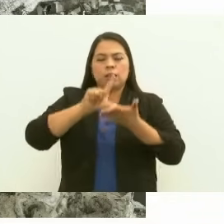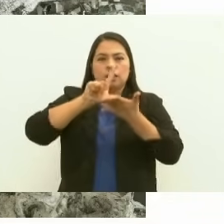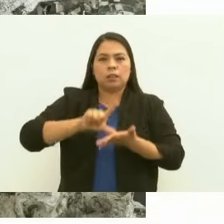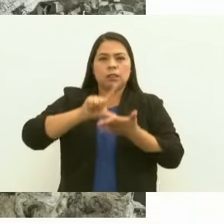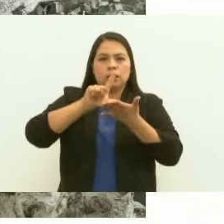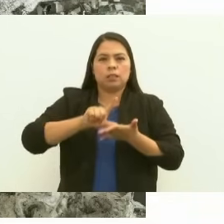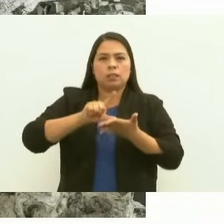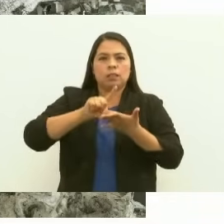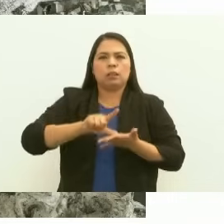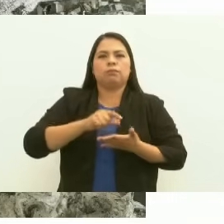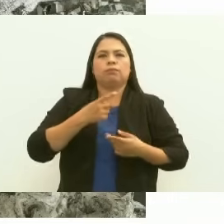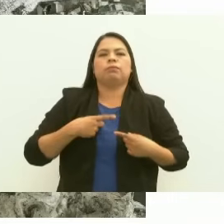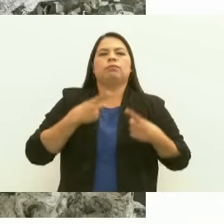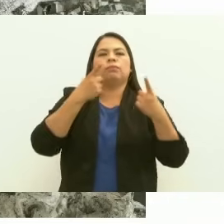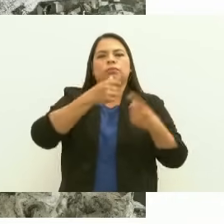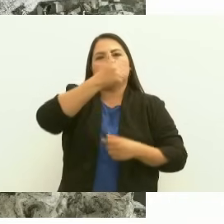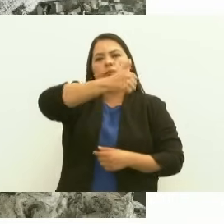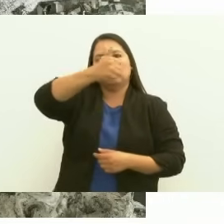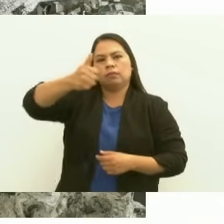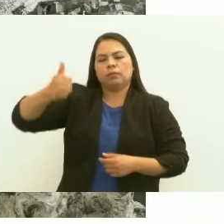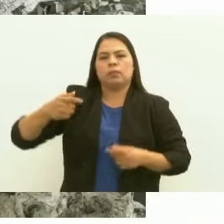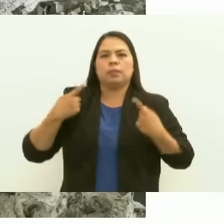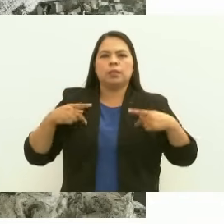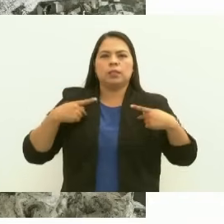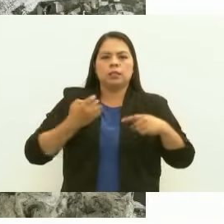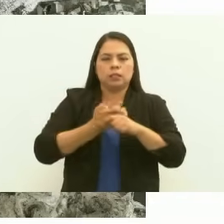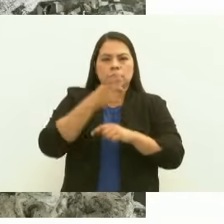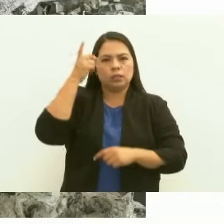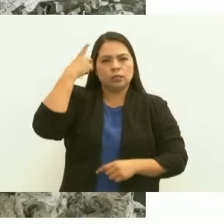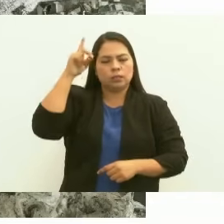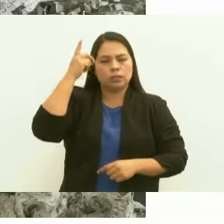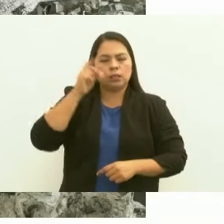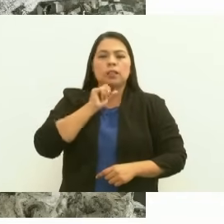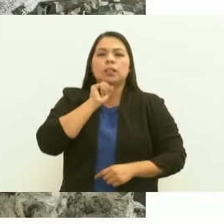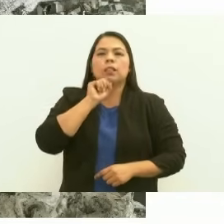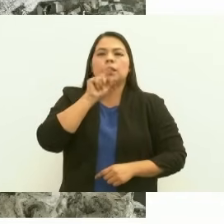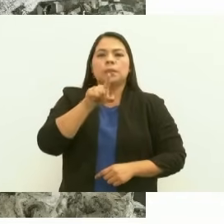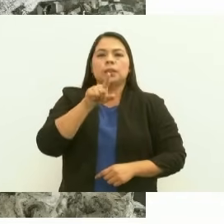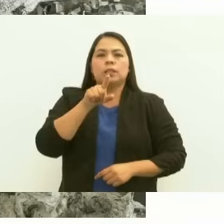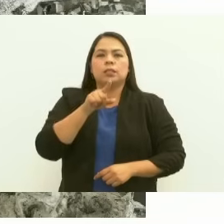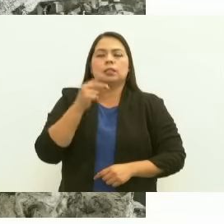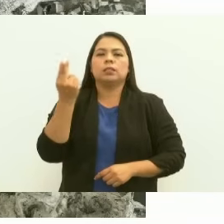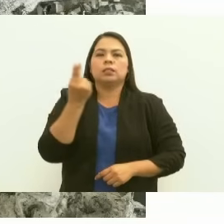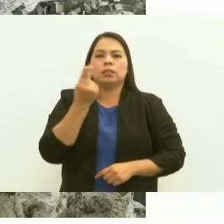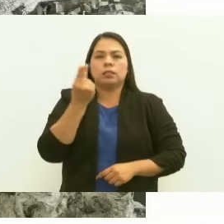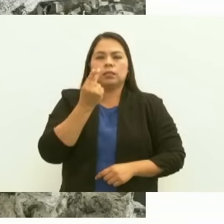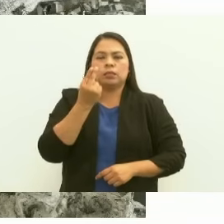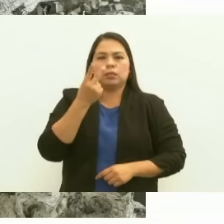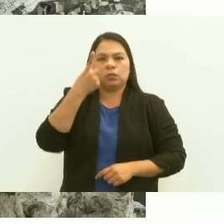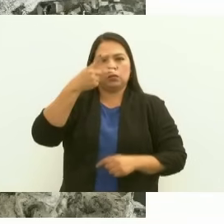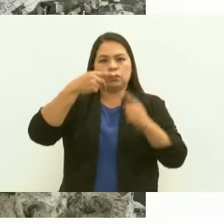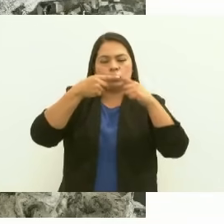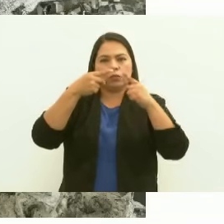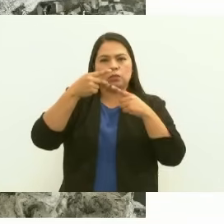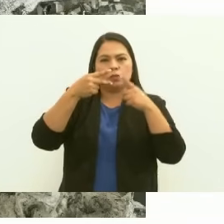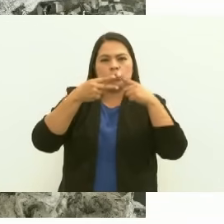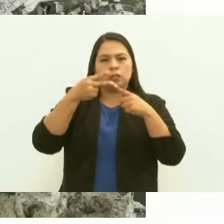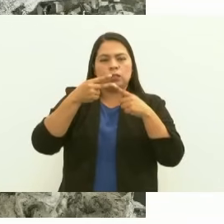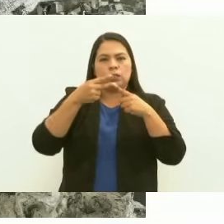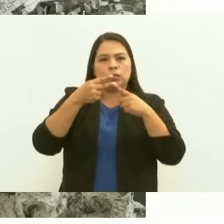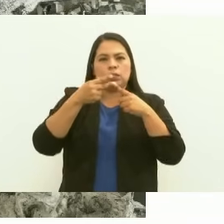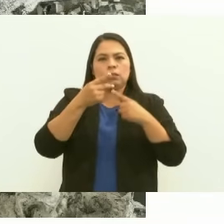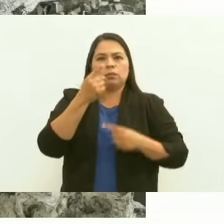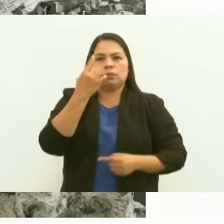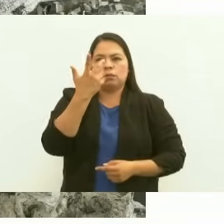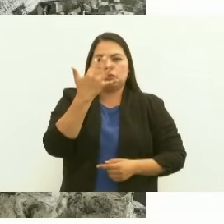600.000 habitantes de la ciudad de Durango. Además de la planta, que contará con dos módulos de 550 litros por